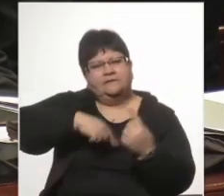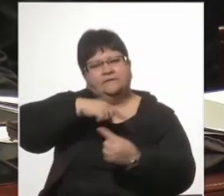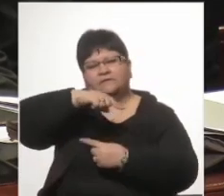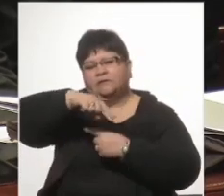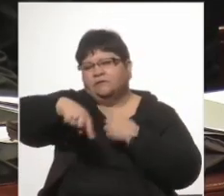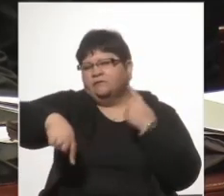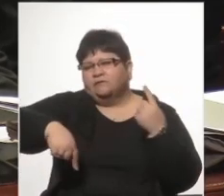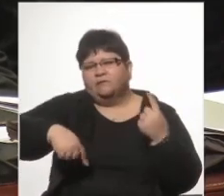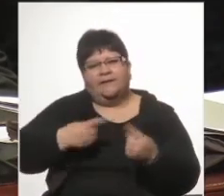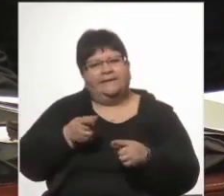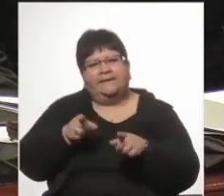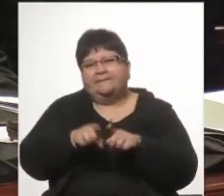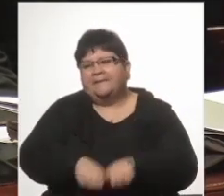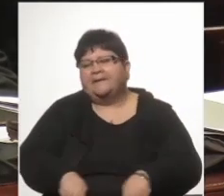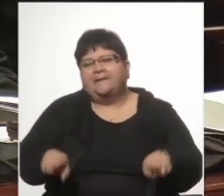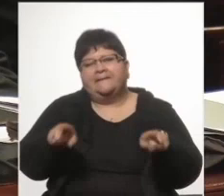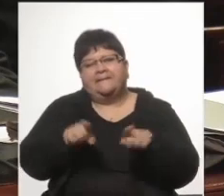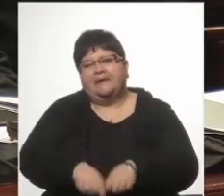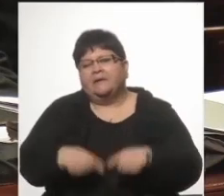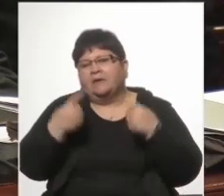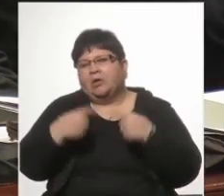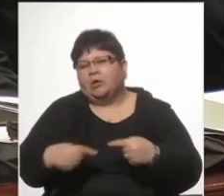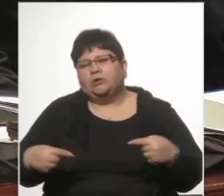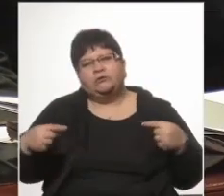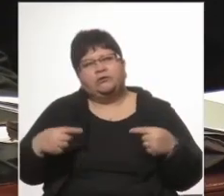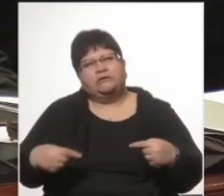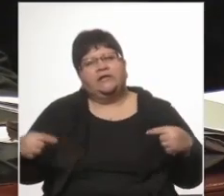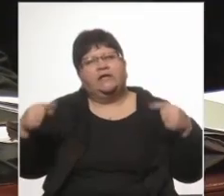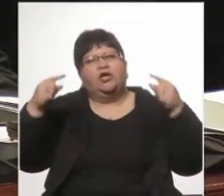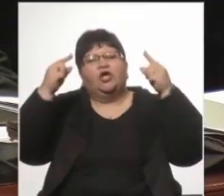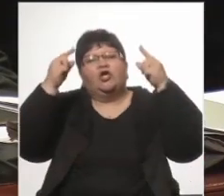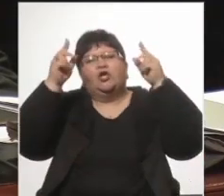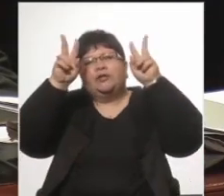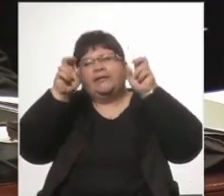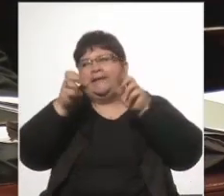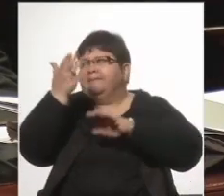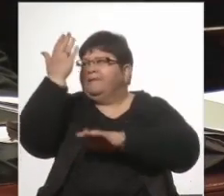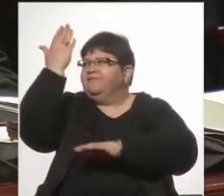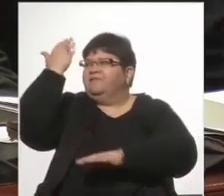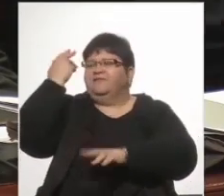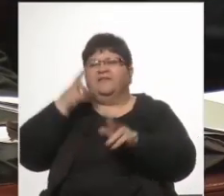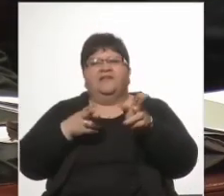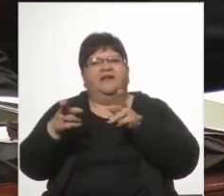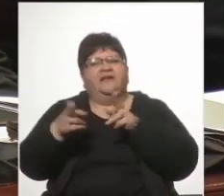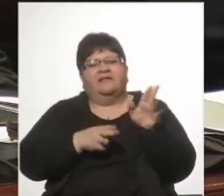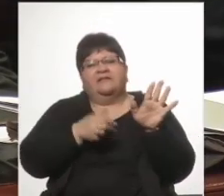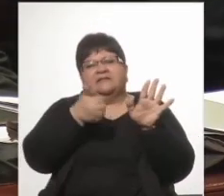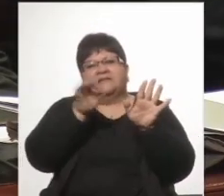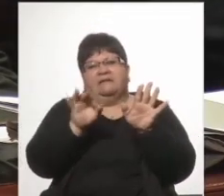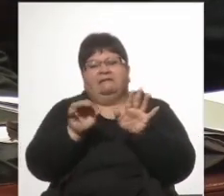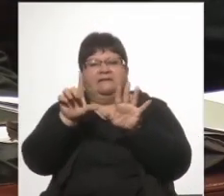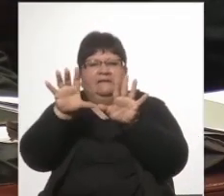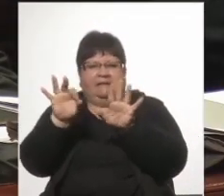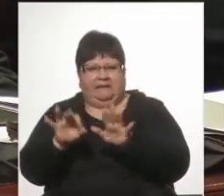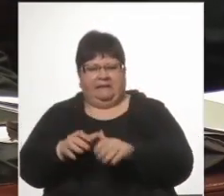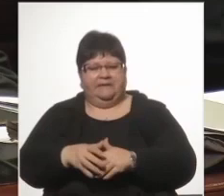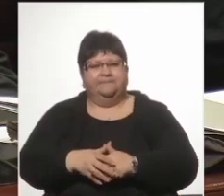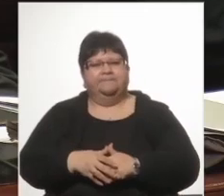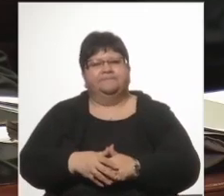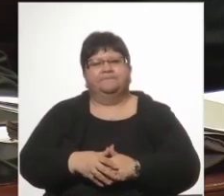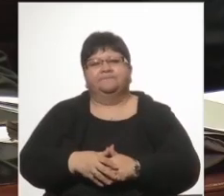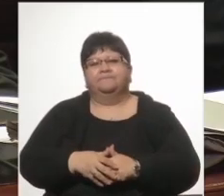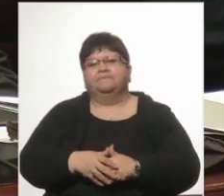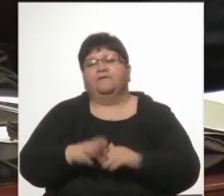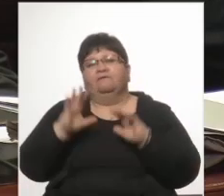con temas que nos retrotraen a la década del 60 y del 70. Los